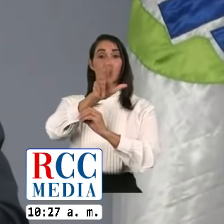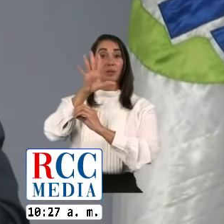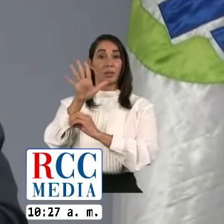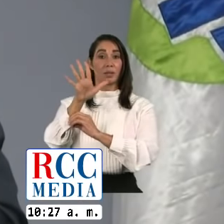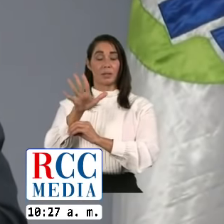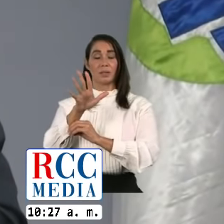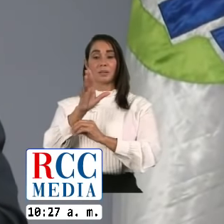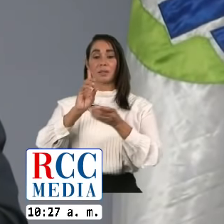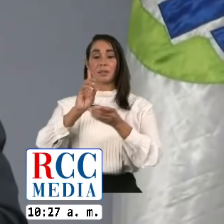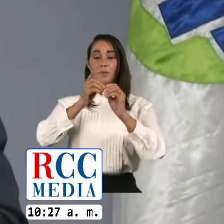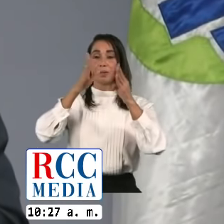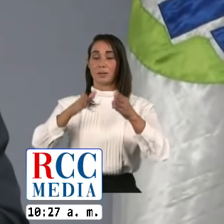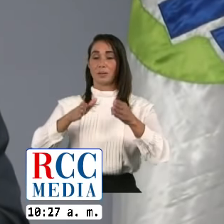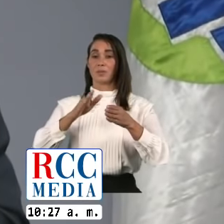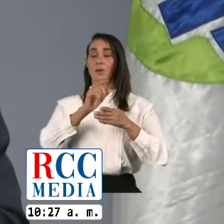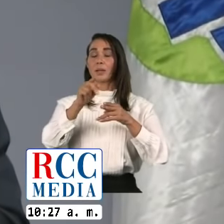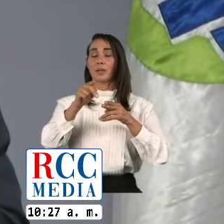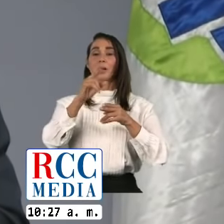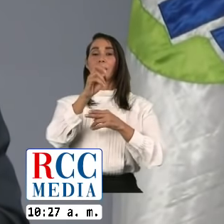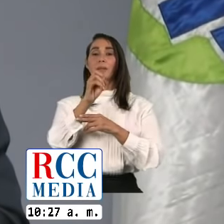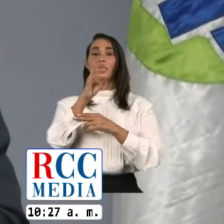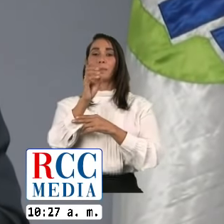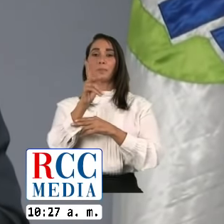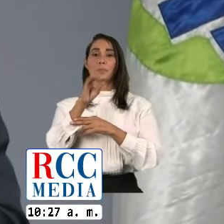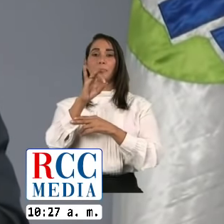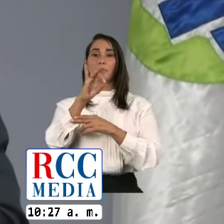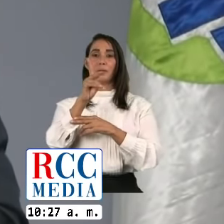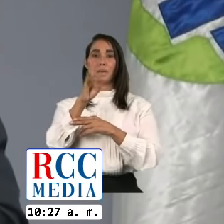la Dirección General de Epidemiología.